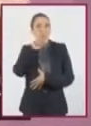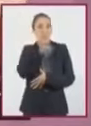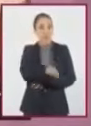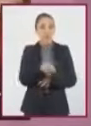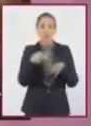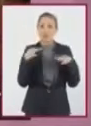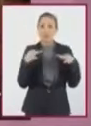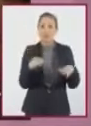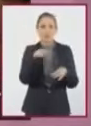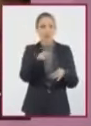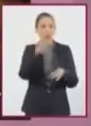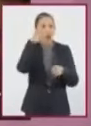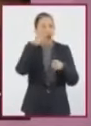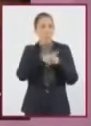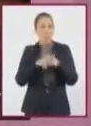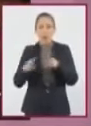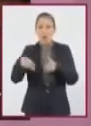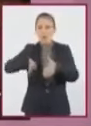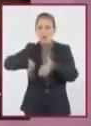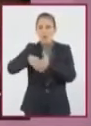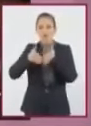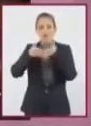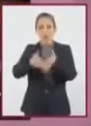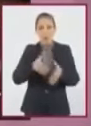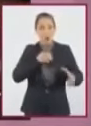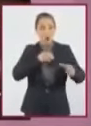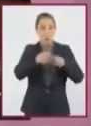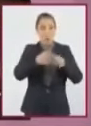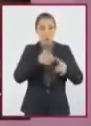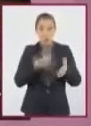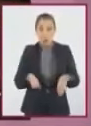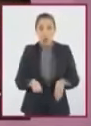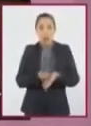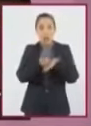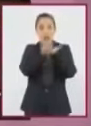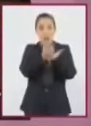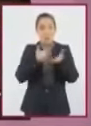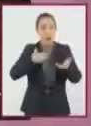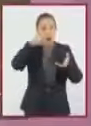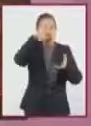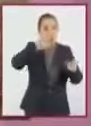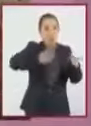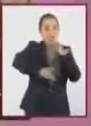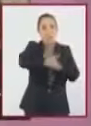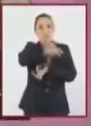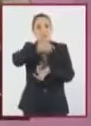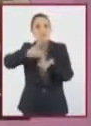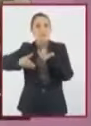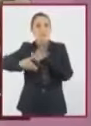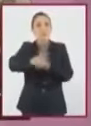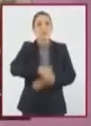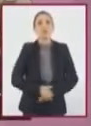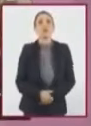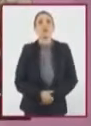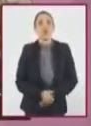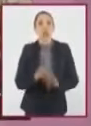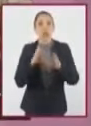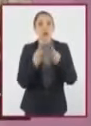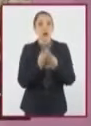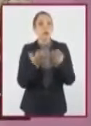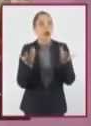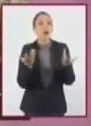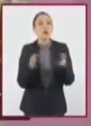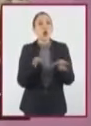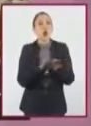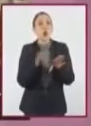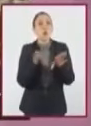la consolidación de las europeas. El comercio activó también el intercambio cultural. La forma en que se